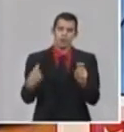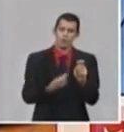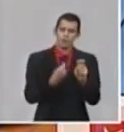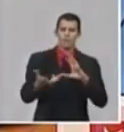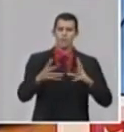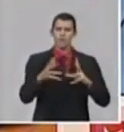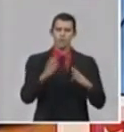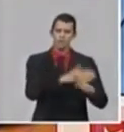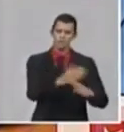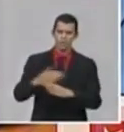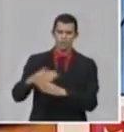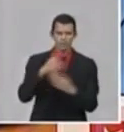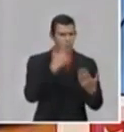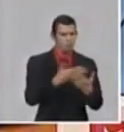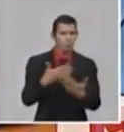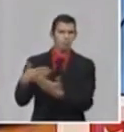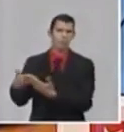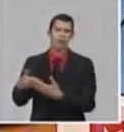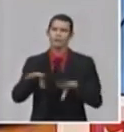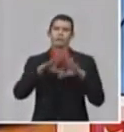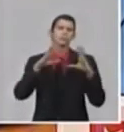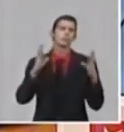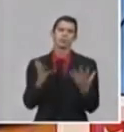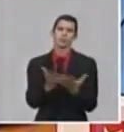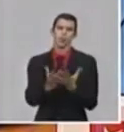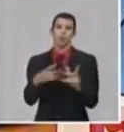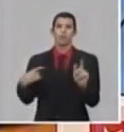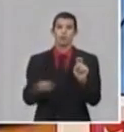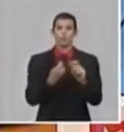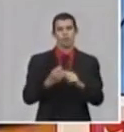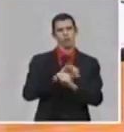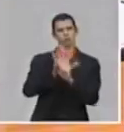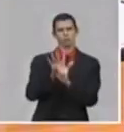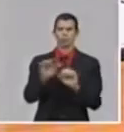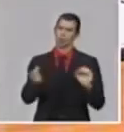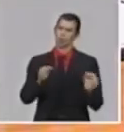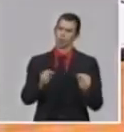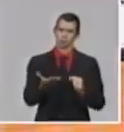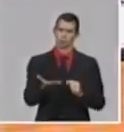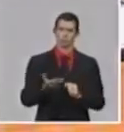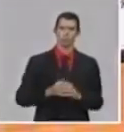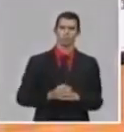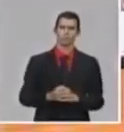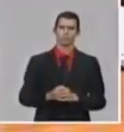tener impacto y contribuir al control de la epidemia. Gracias, doctor Guillén, por su...